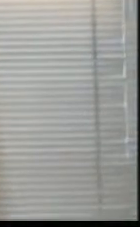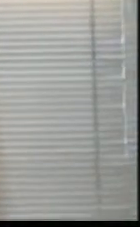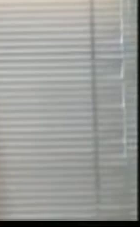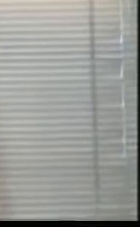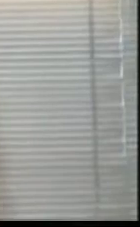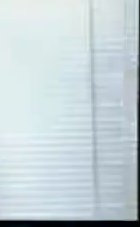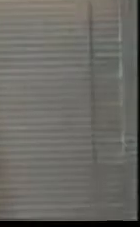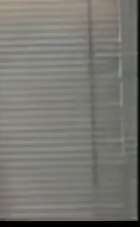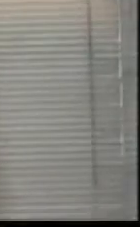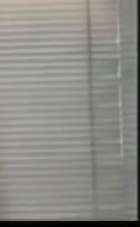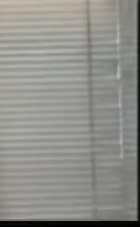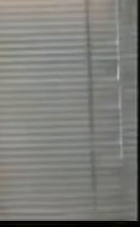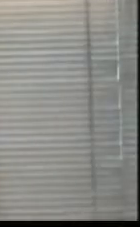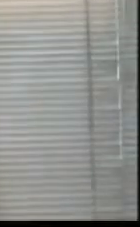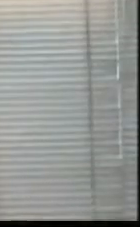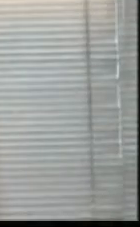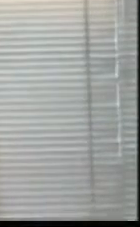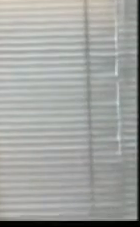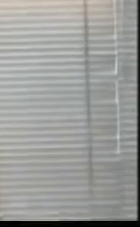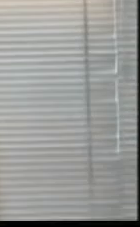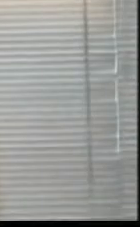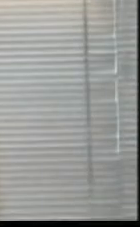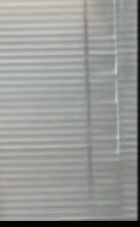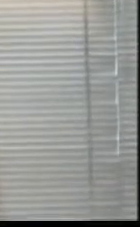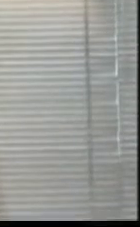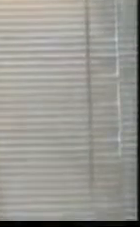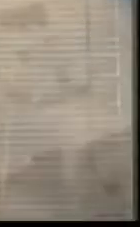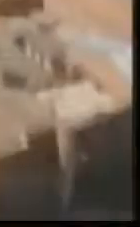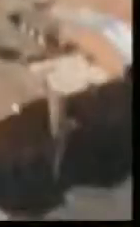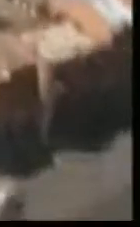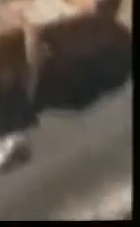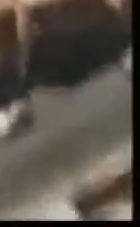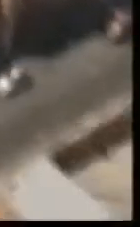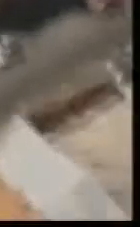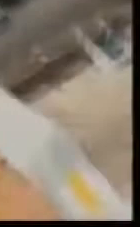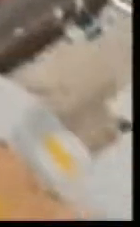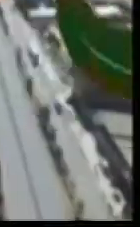Por supuesto, estaremos atentos acá en Paseñísima de Televisión.